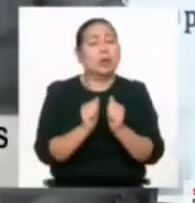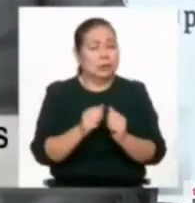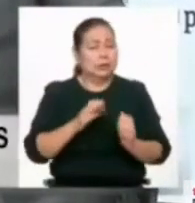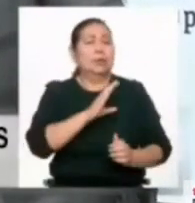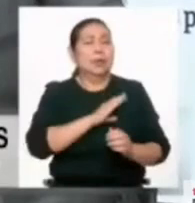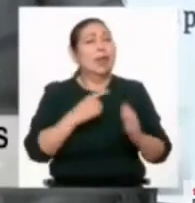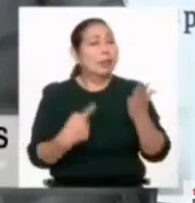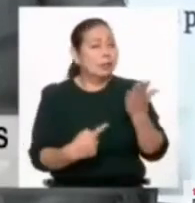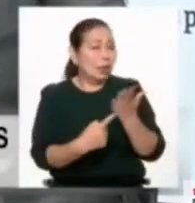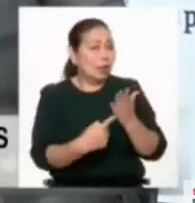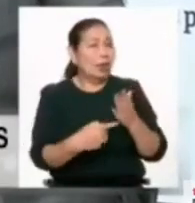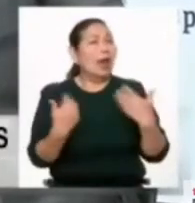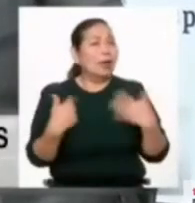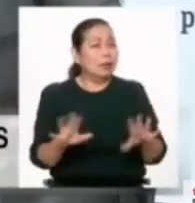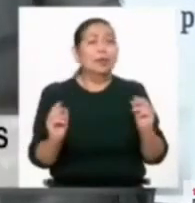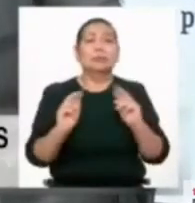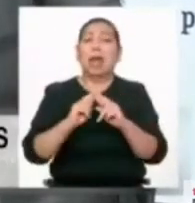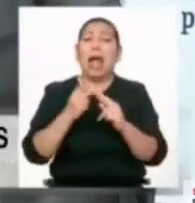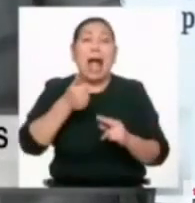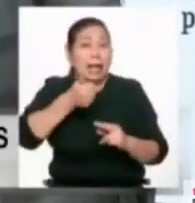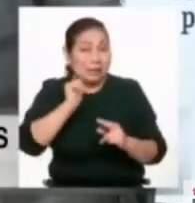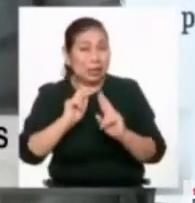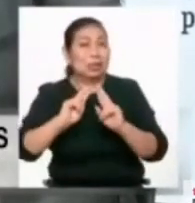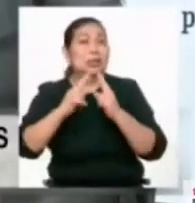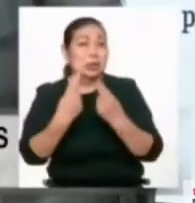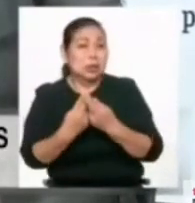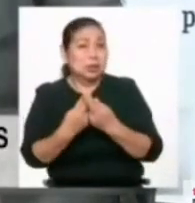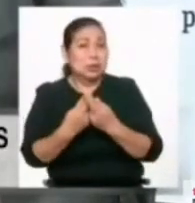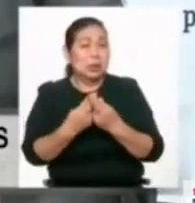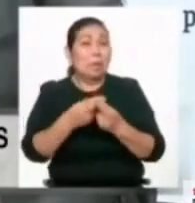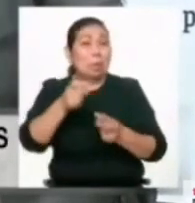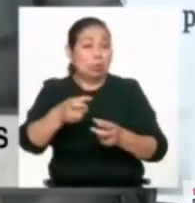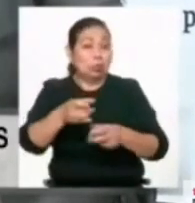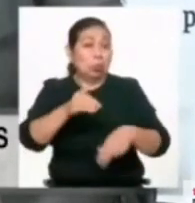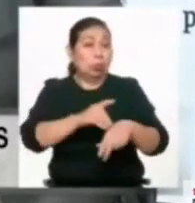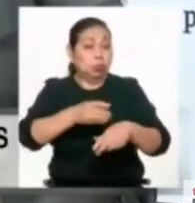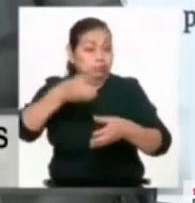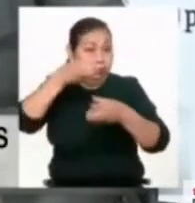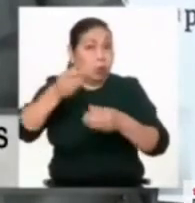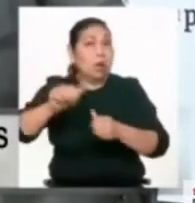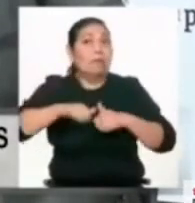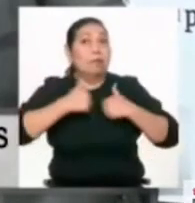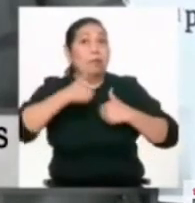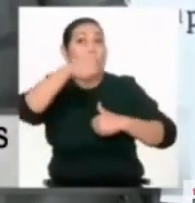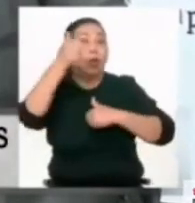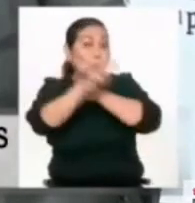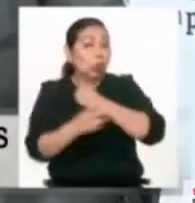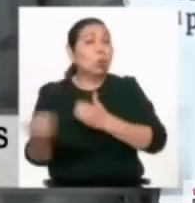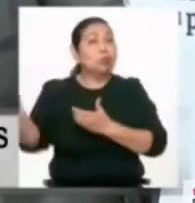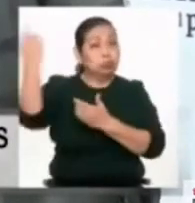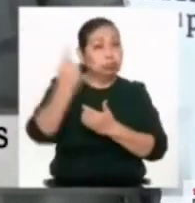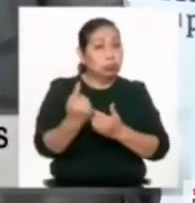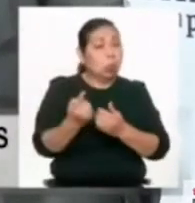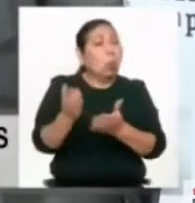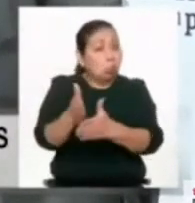con ciencia y tecnología. Ayer tuvimos una reunión con los científicos peruanos residentes en el extranjero para ver cómo